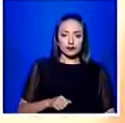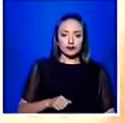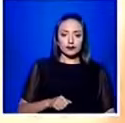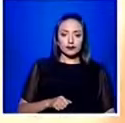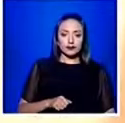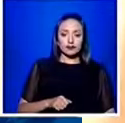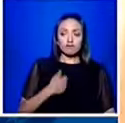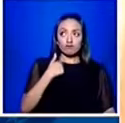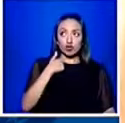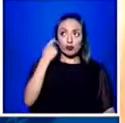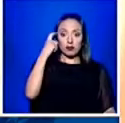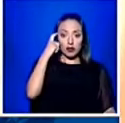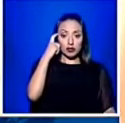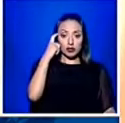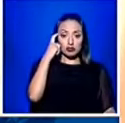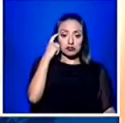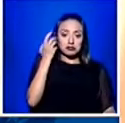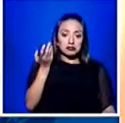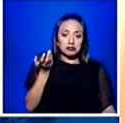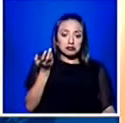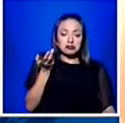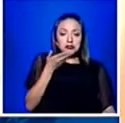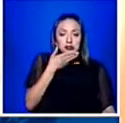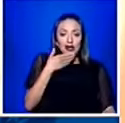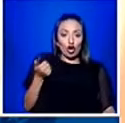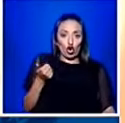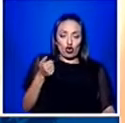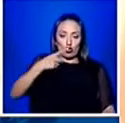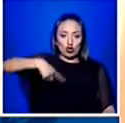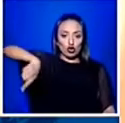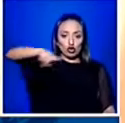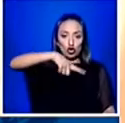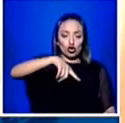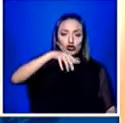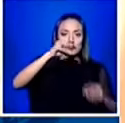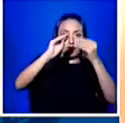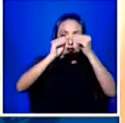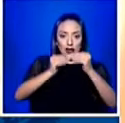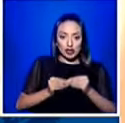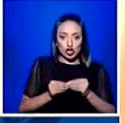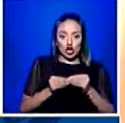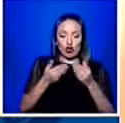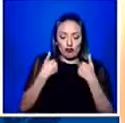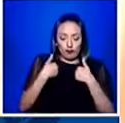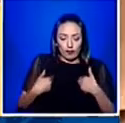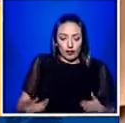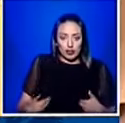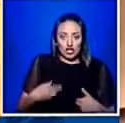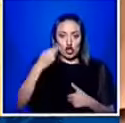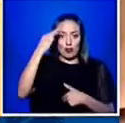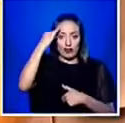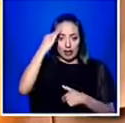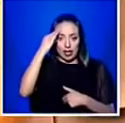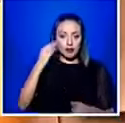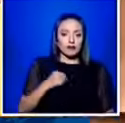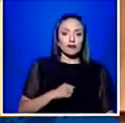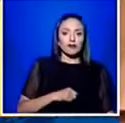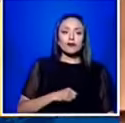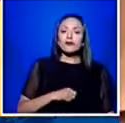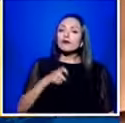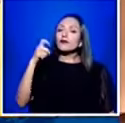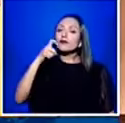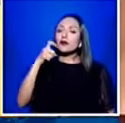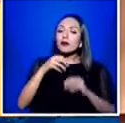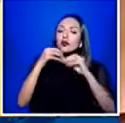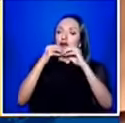Mi expectativa es que nos intenten mejorar a todos en lo académico y en lo físico, así como en lo mental. Que nos implementen